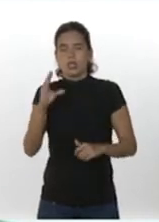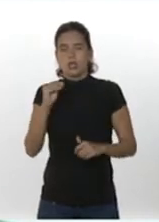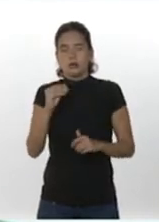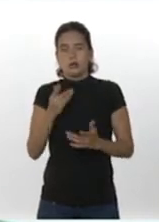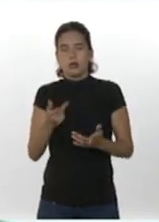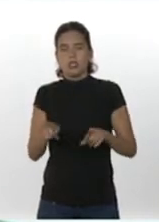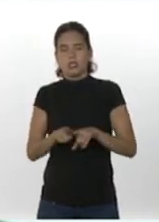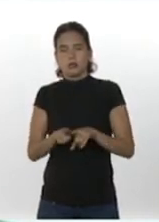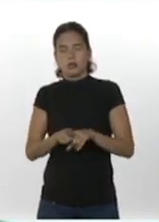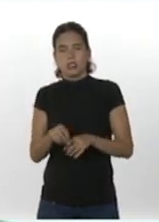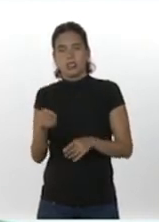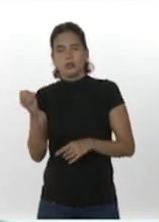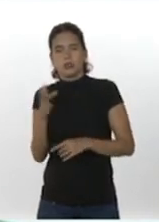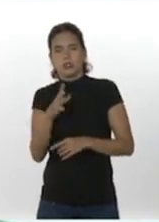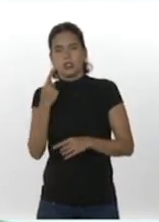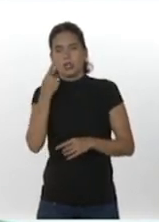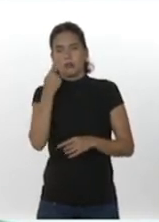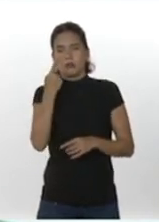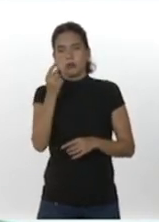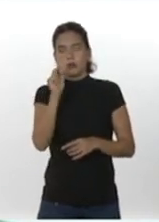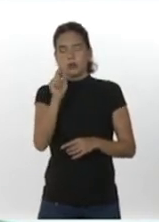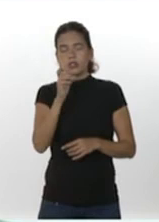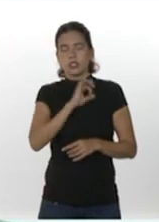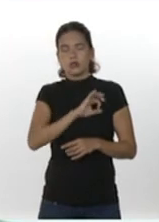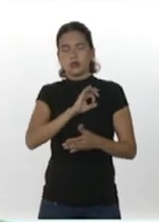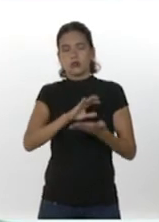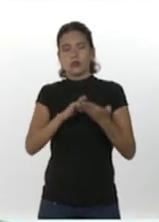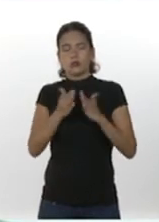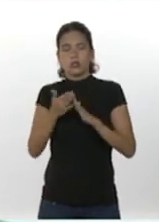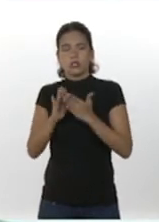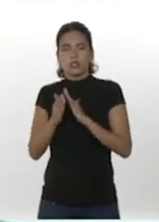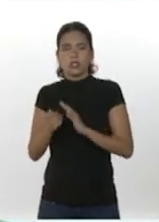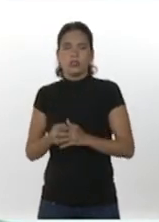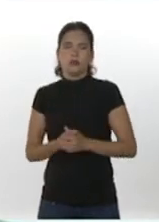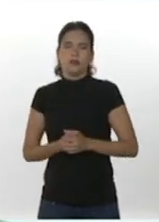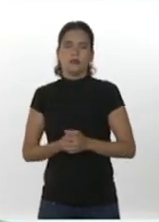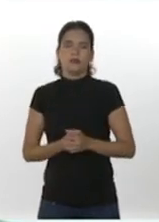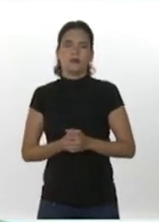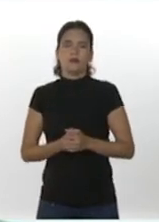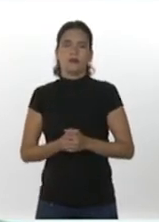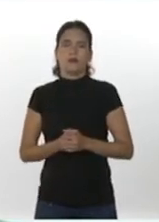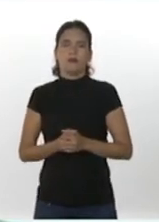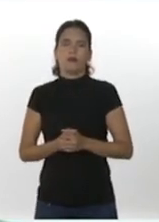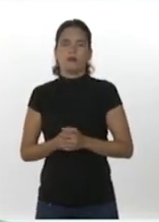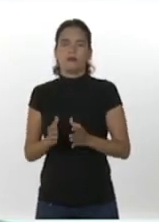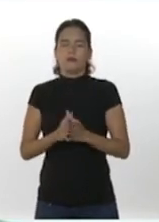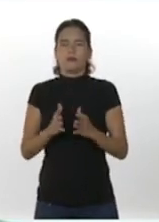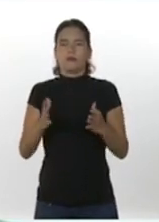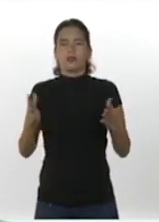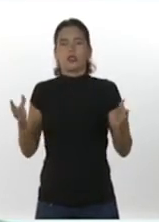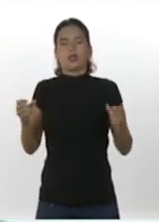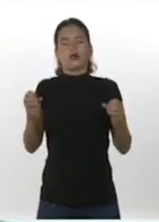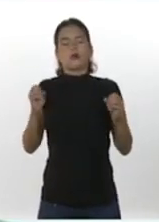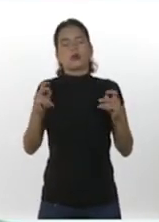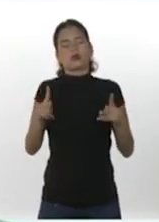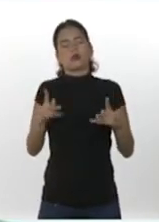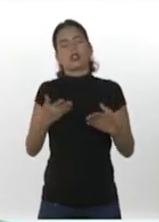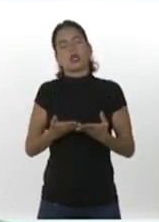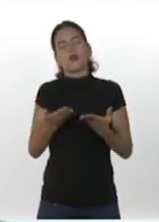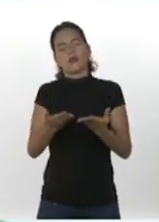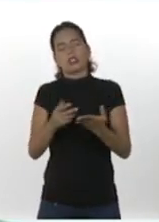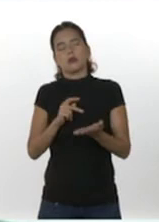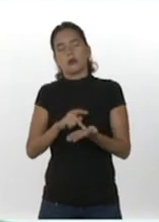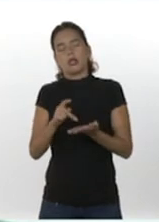la proyección desde el punto de vista sociocomunitaria. Es quizás la proyección que más amplitud de oportunidades ofrece para